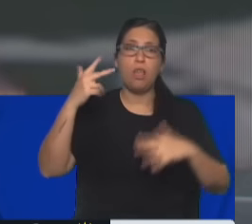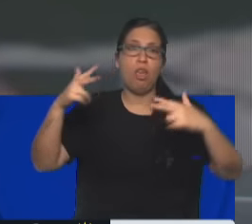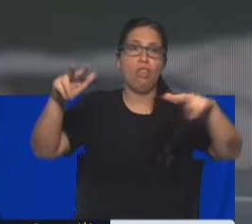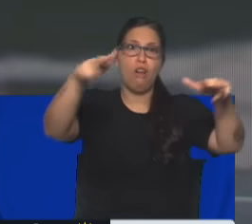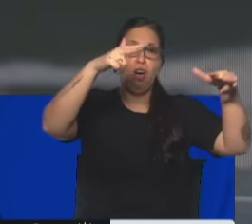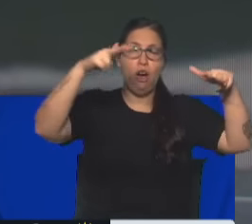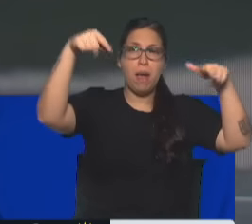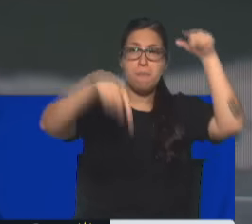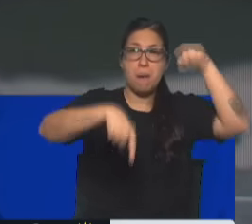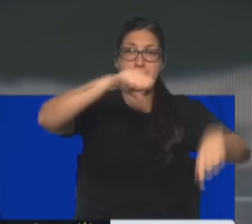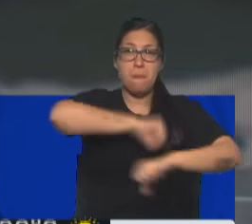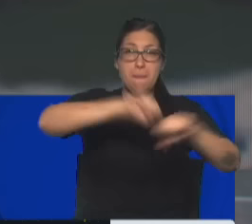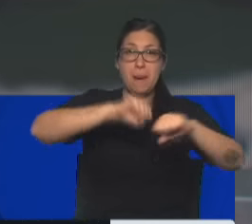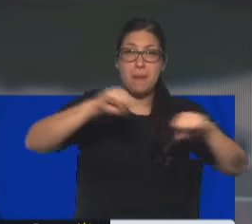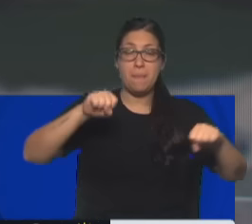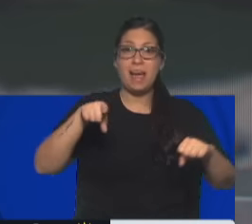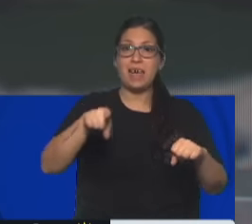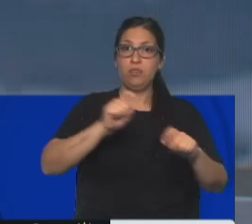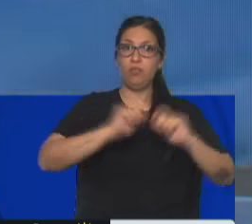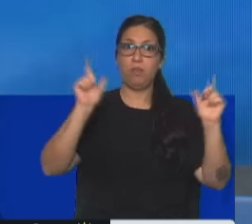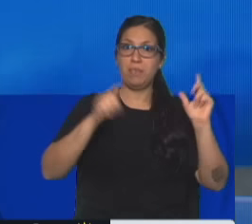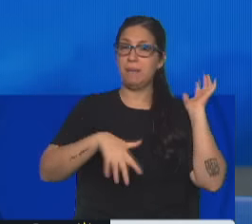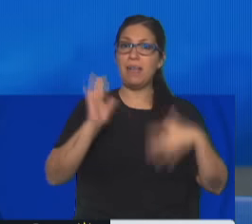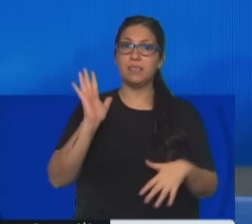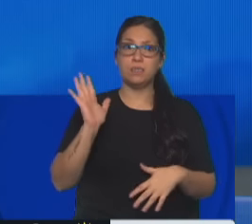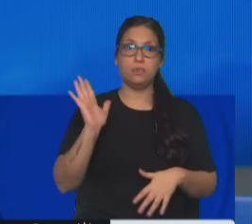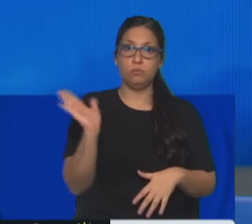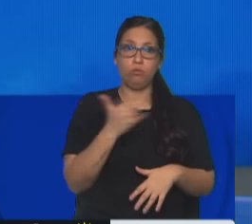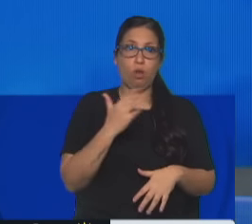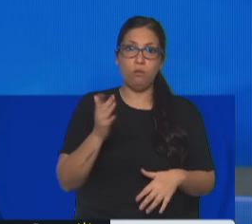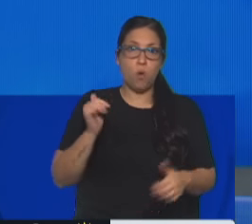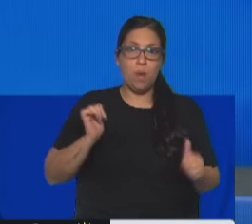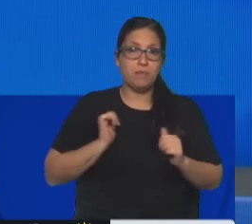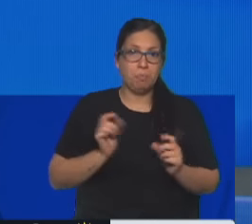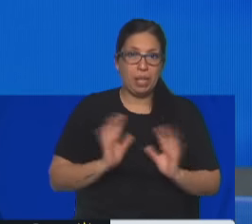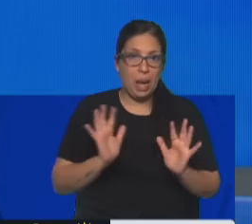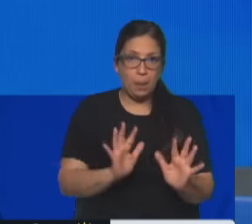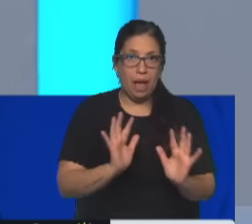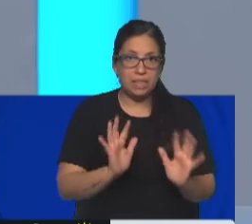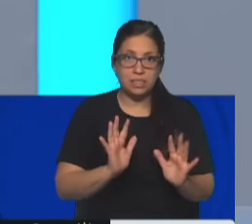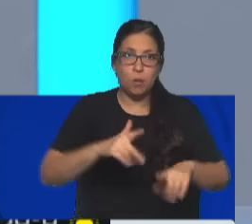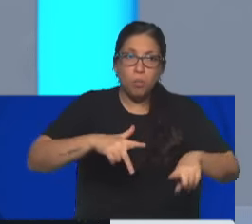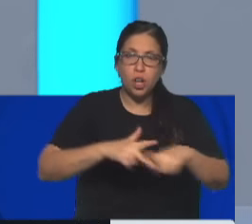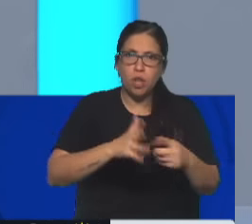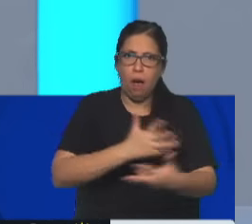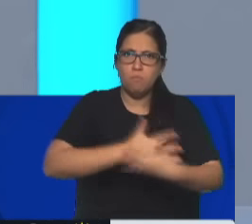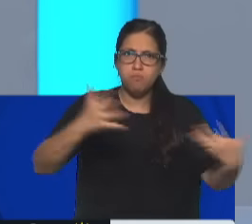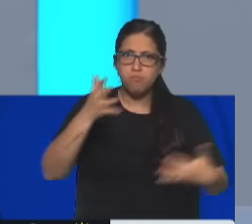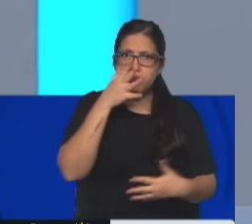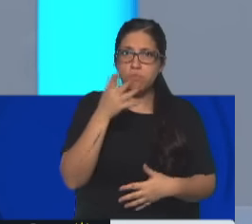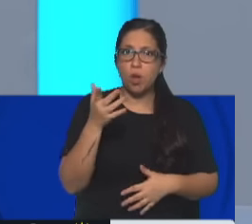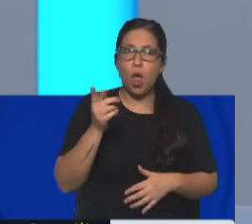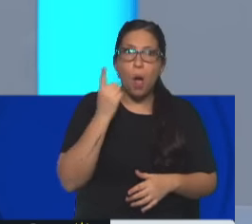por este grupo, allí en estas dos favelas, ¿no? Sí, así es, por eso... Digamos, a ver, de alta tecnología. Sí, totalmente. Por eso una de las posturas era,